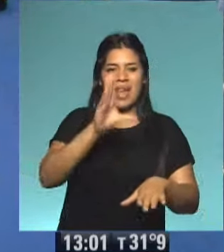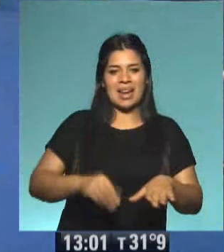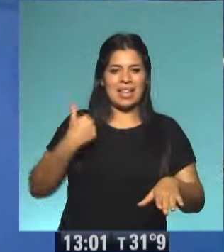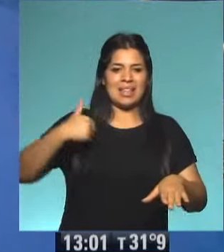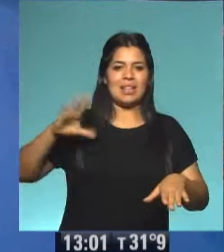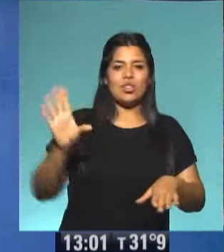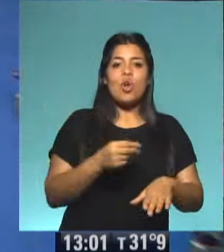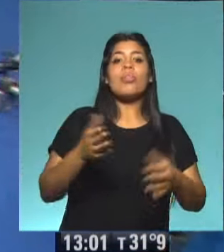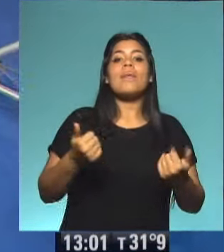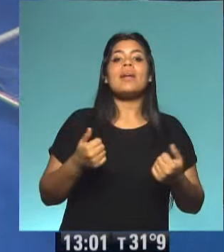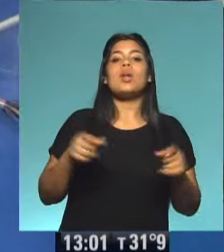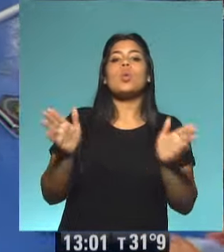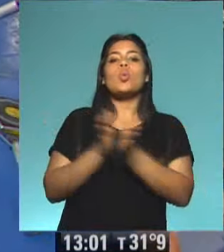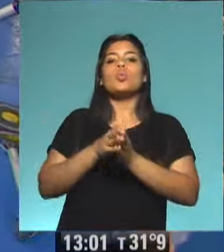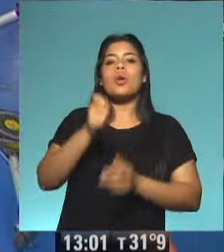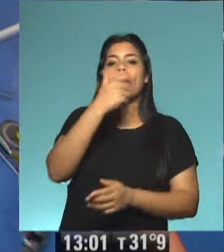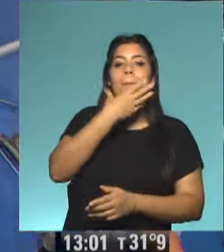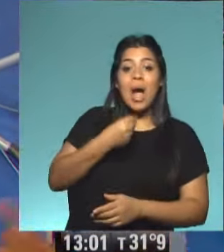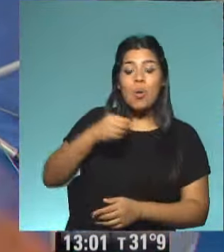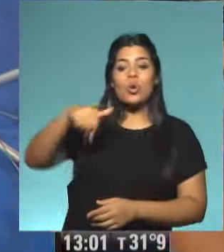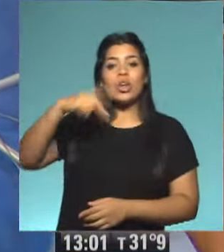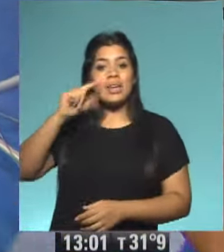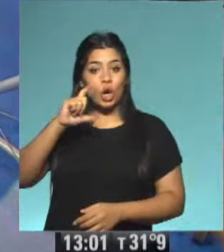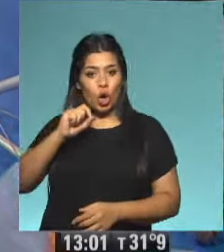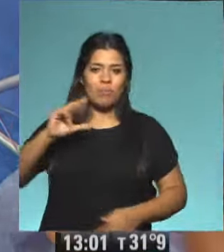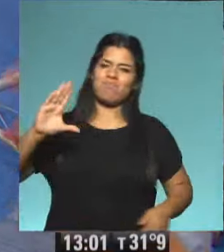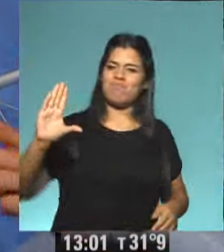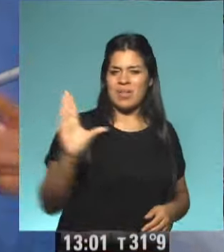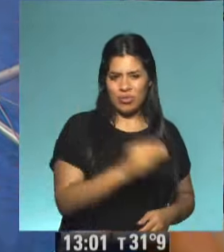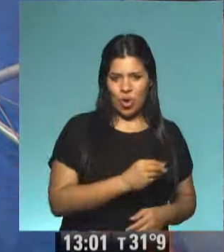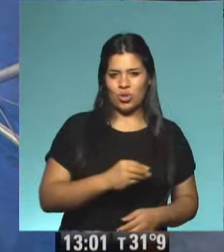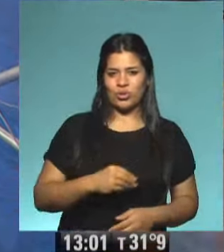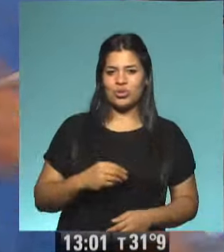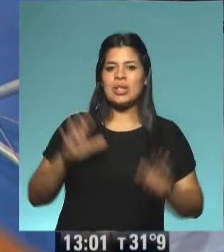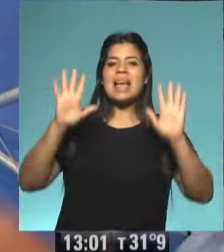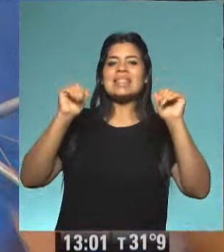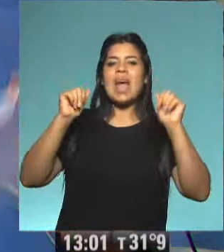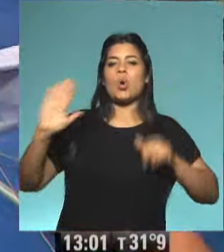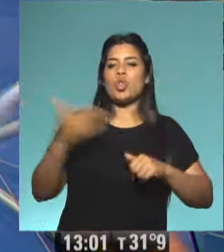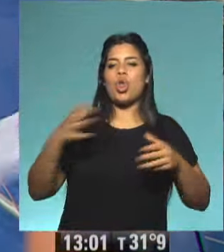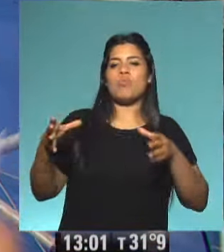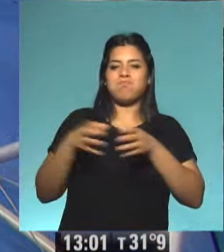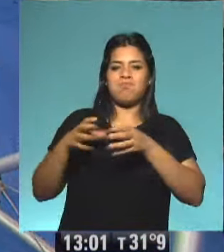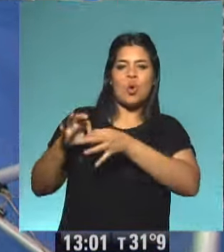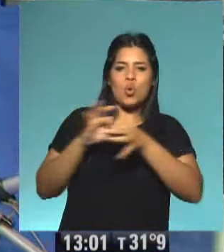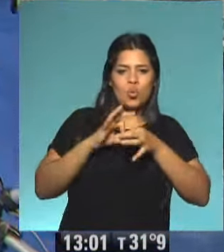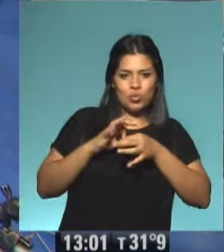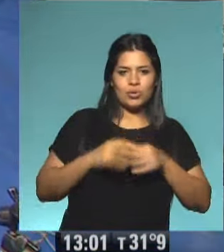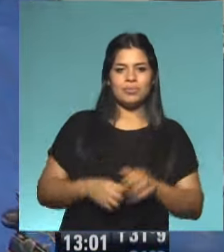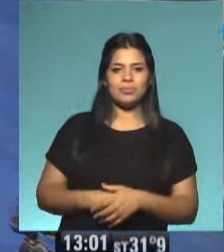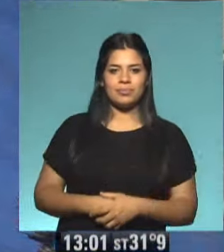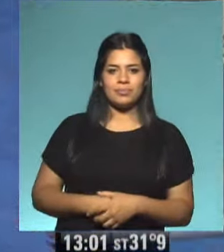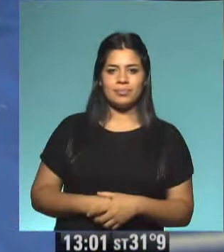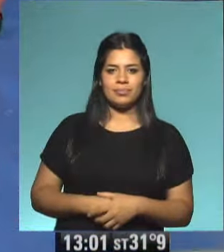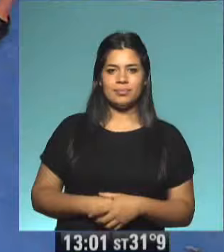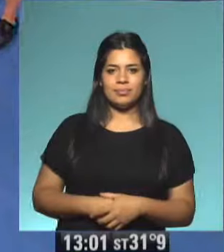queridos Nico y Mauro, para todos ustedes y para despedirnos todos juntos y juntas. Con todos los conductores y